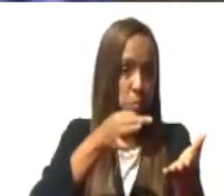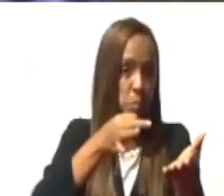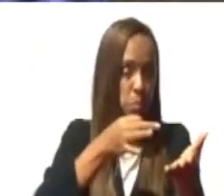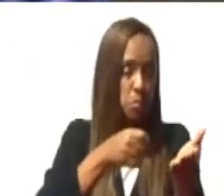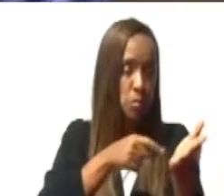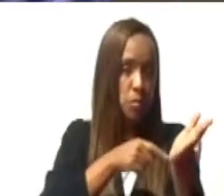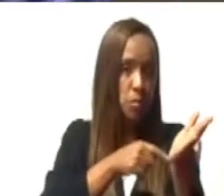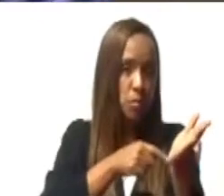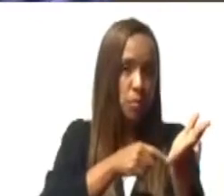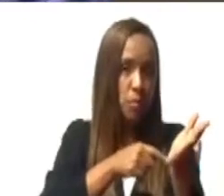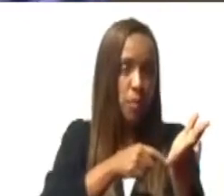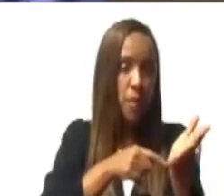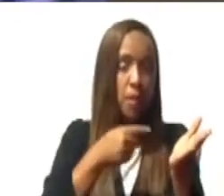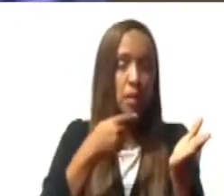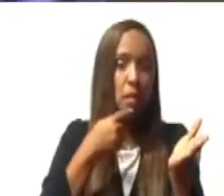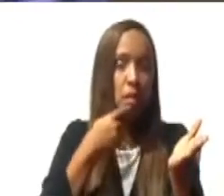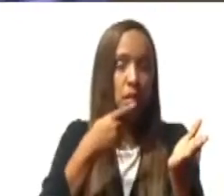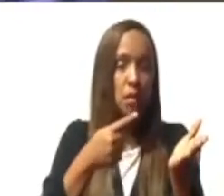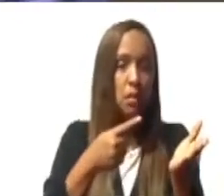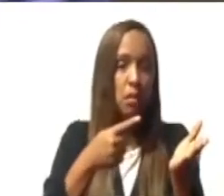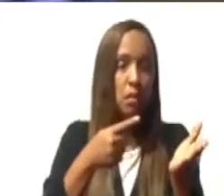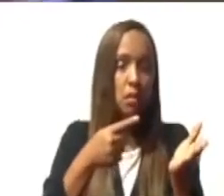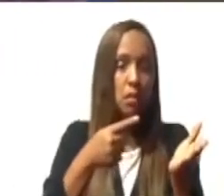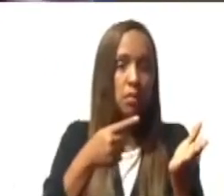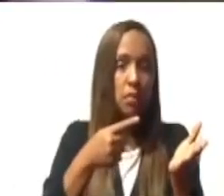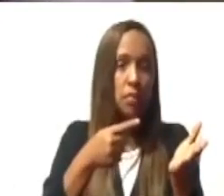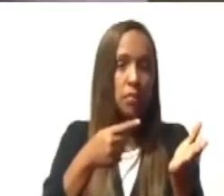la cantidad de 42